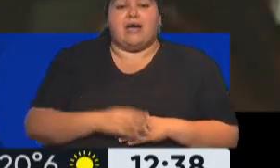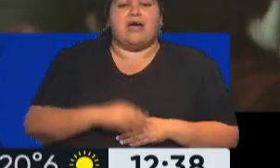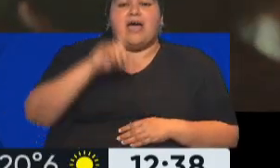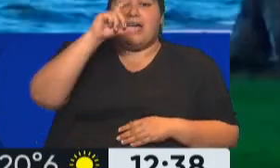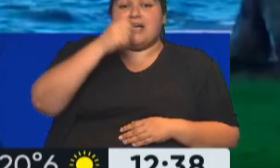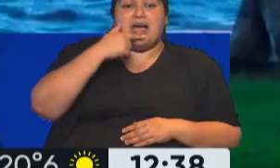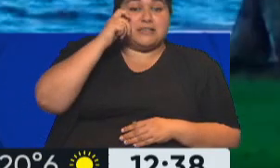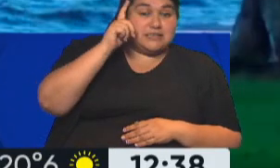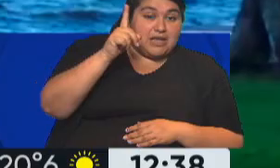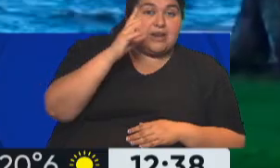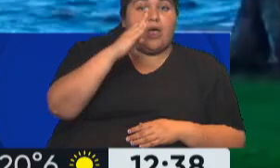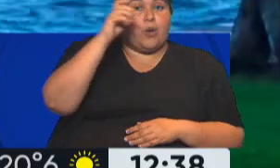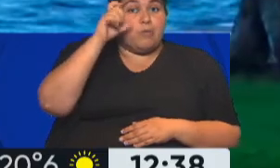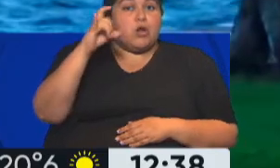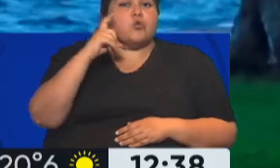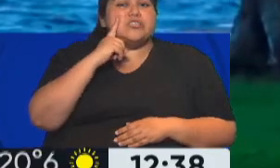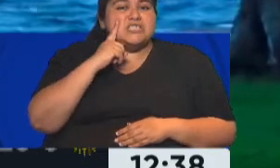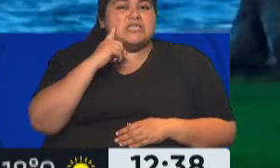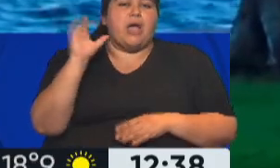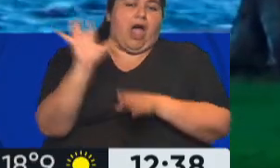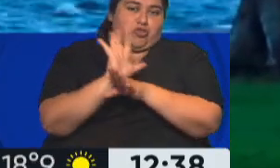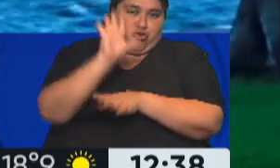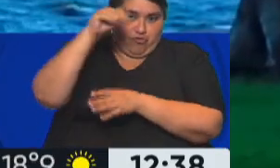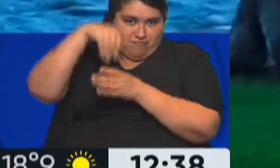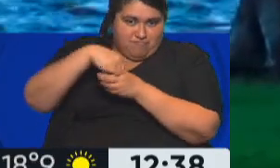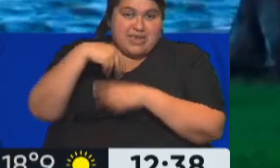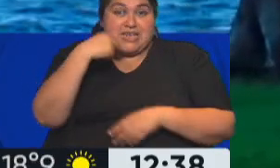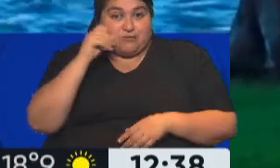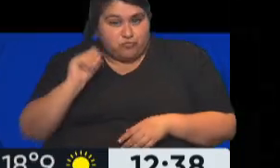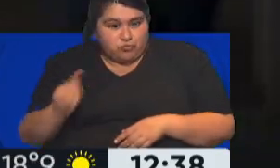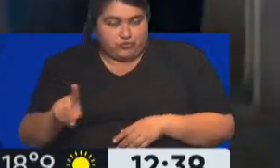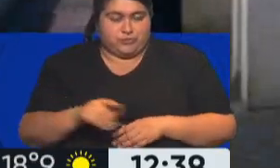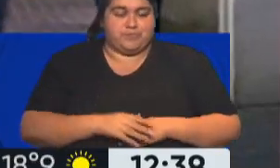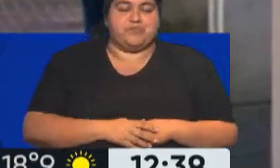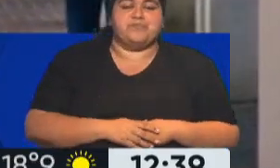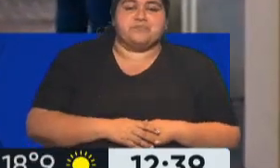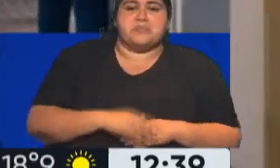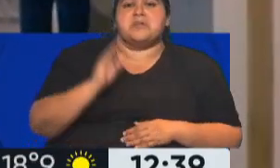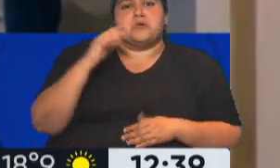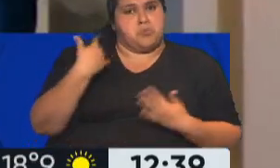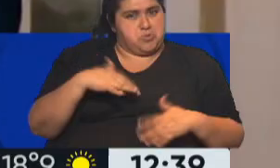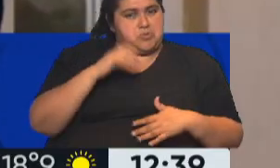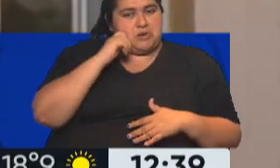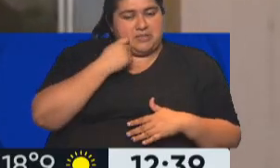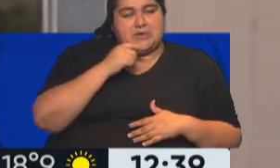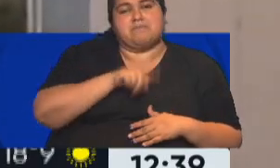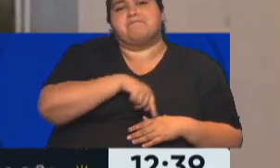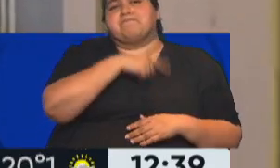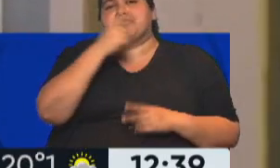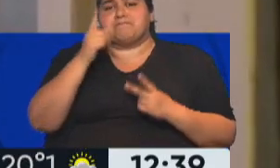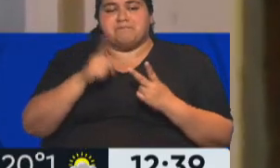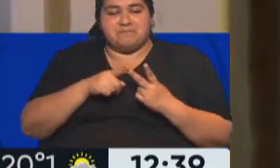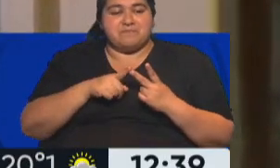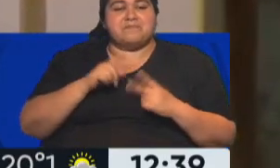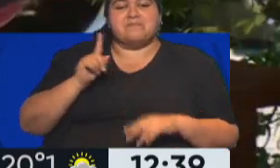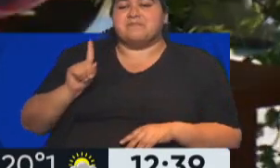y Mónica Bellucci también ahí trabajando, así que una historia que viene con mucha repercusión. Vamos a ver el Bajo